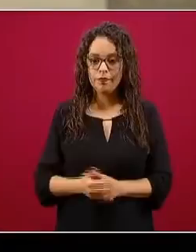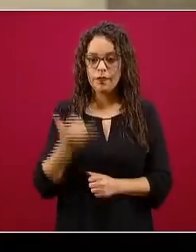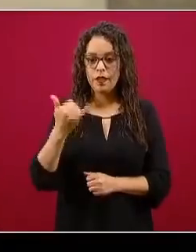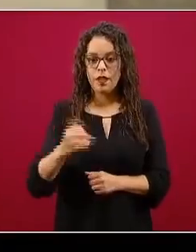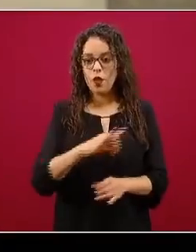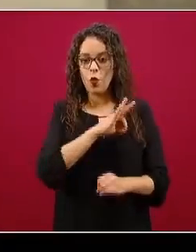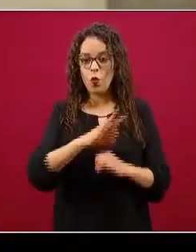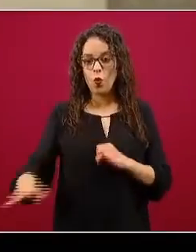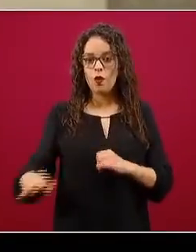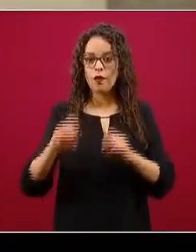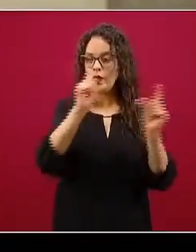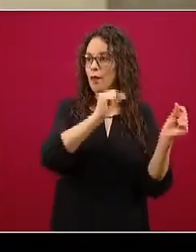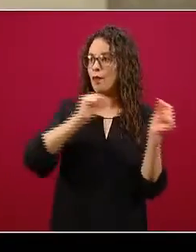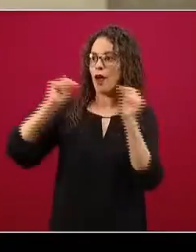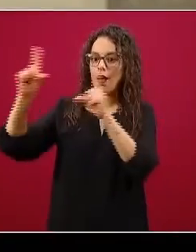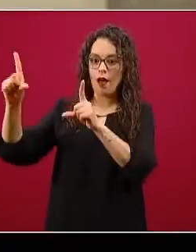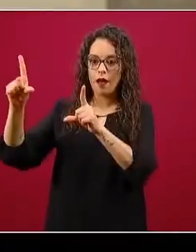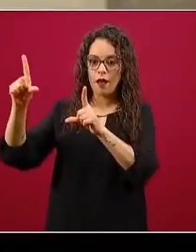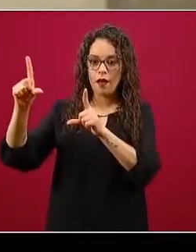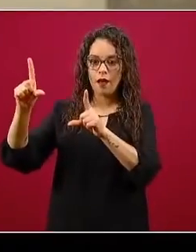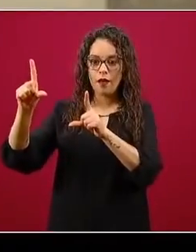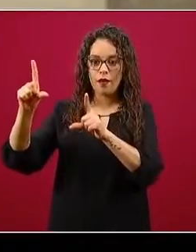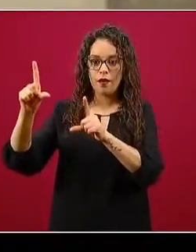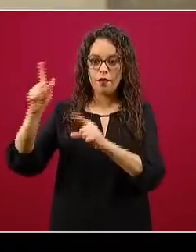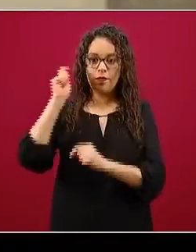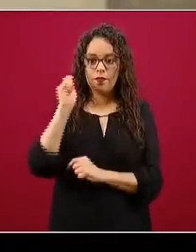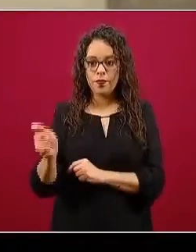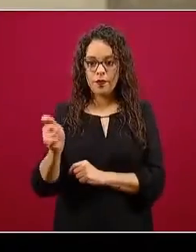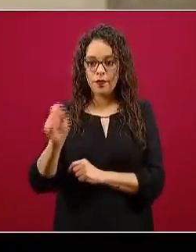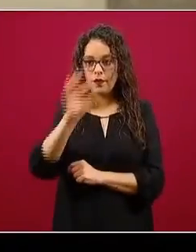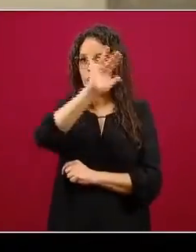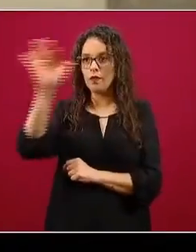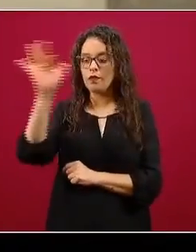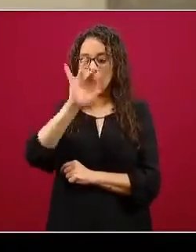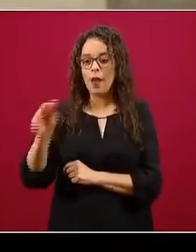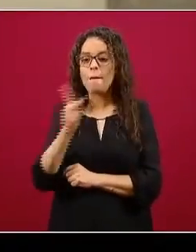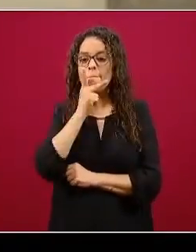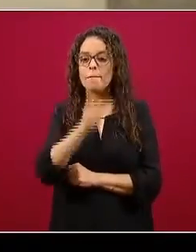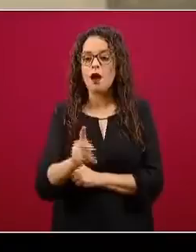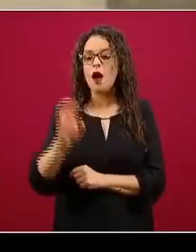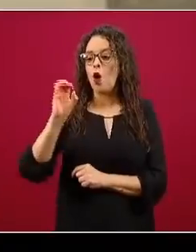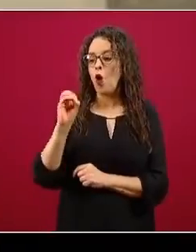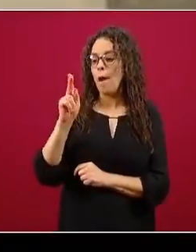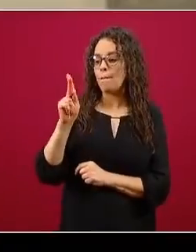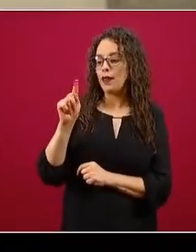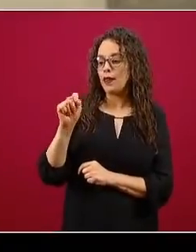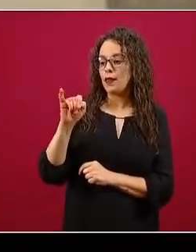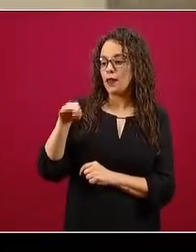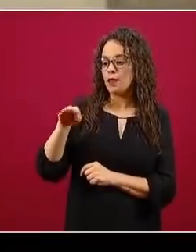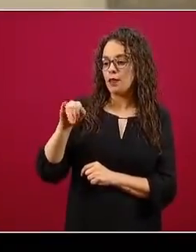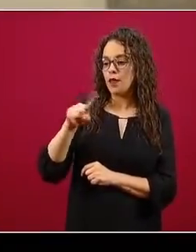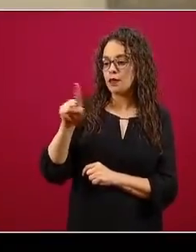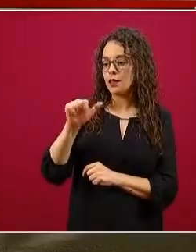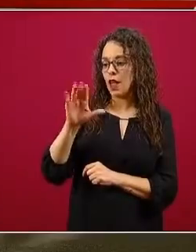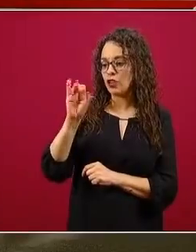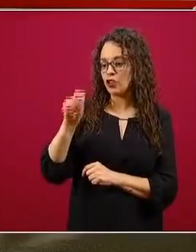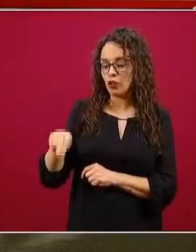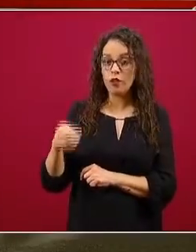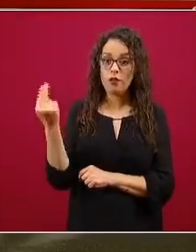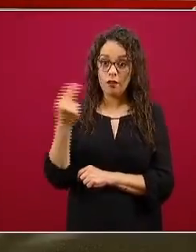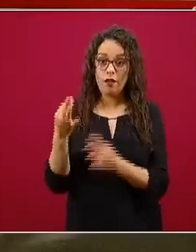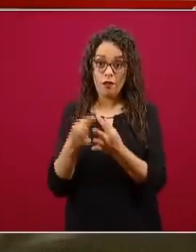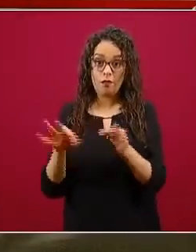¿podrían incluir la palabra optimización aparte en esa presentación? Gracias. Buenas noches. Muchas